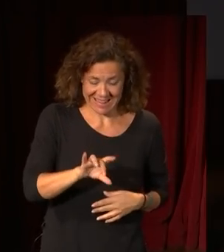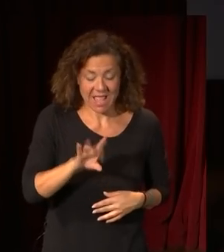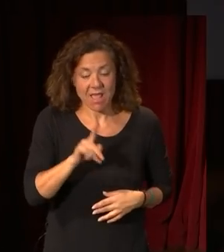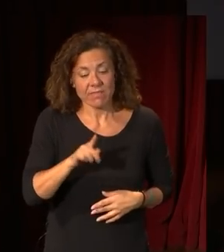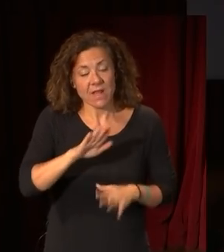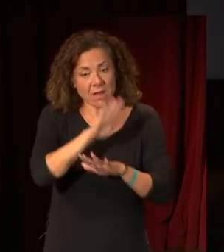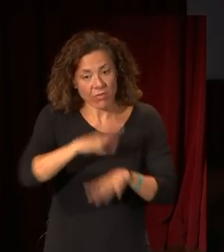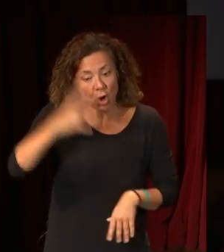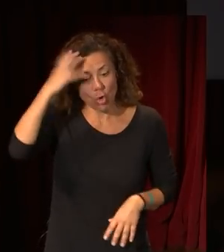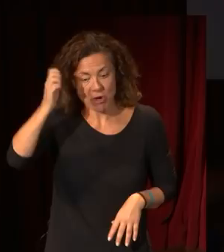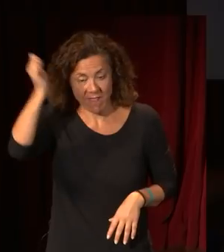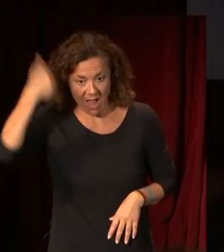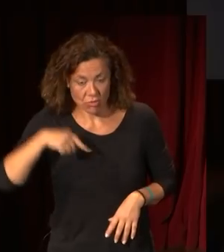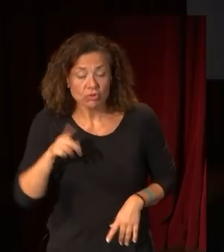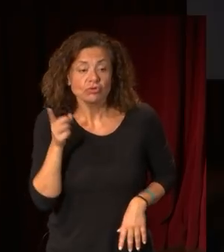únicamente